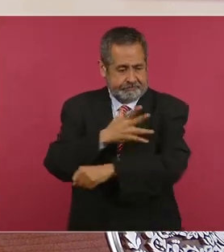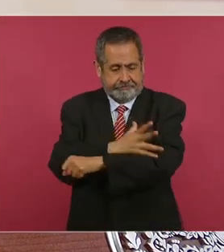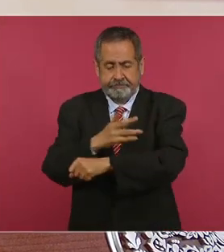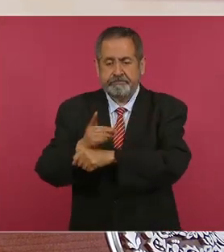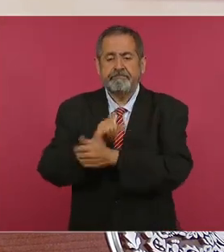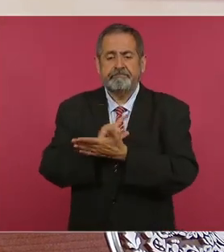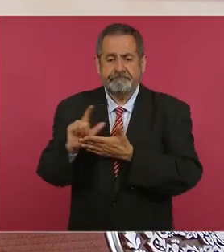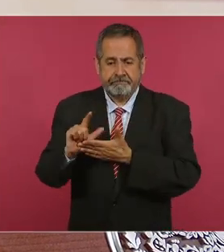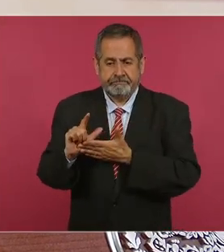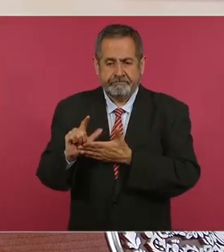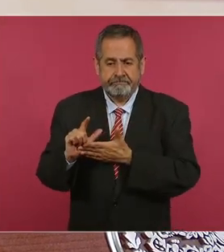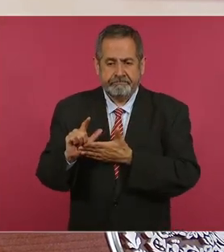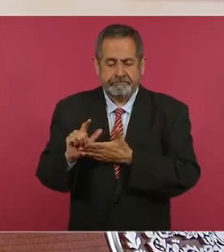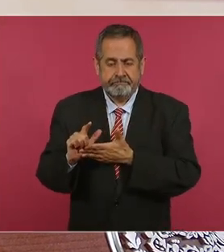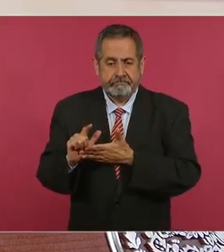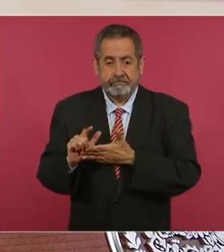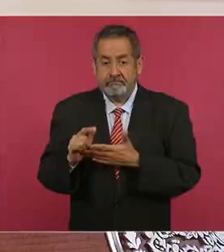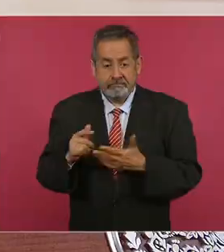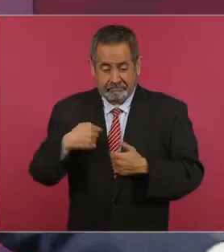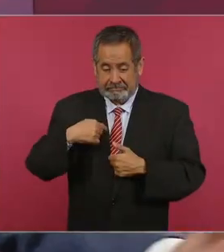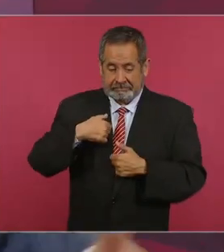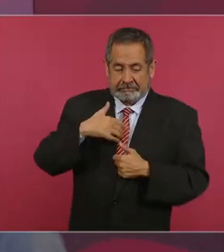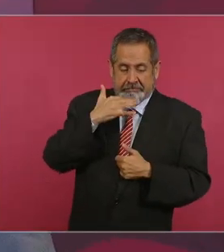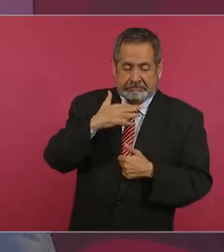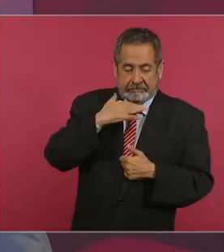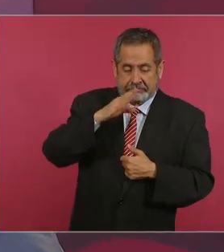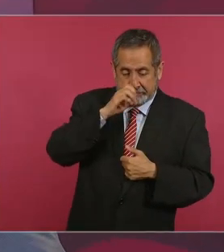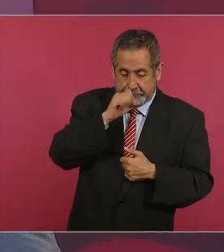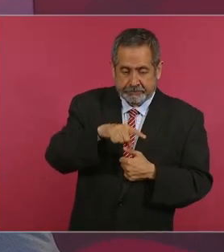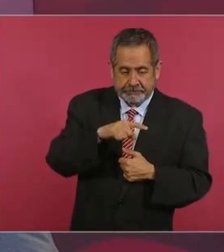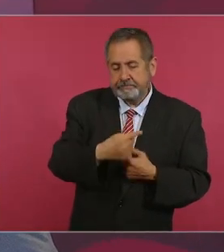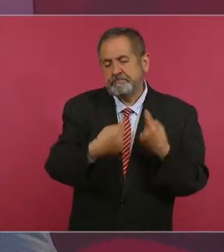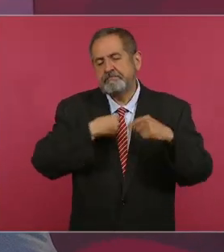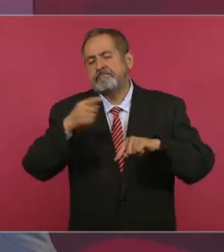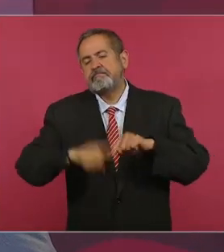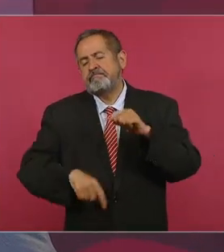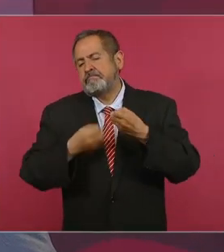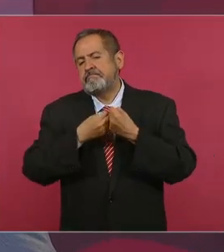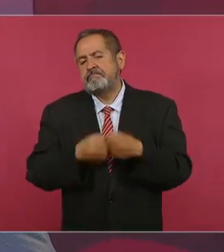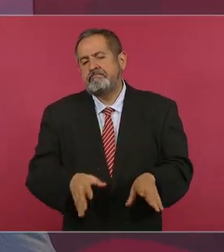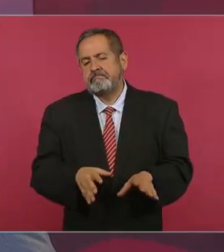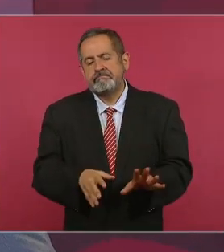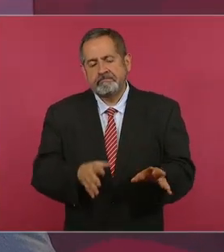se aguanta. Destruyen a cualquiera.